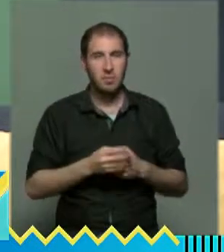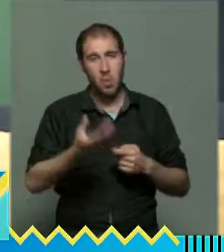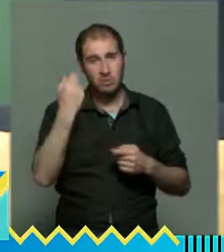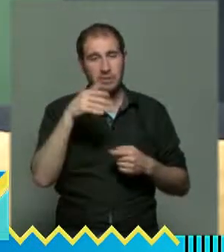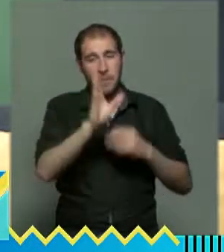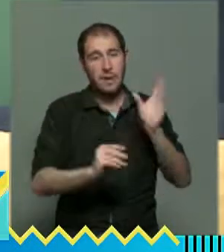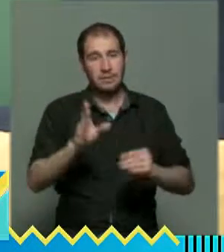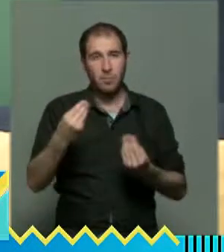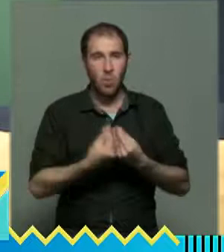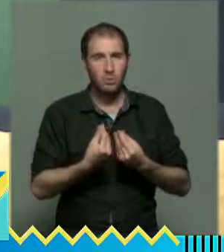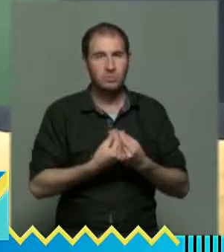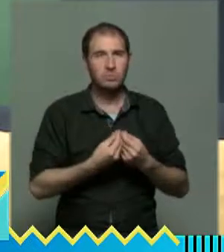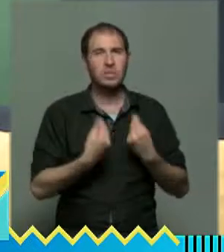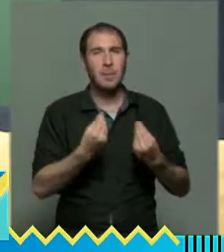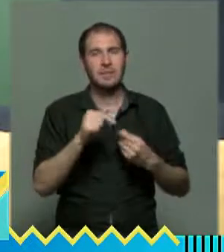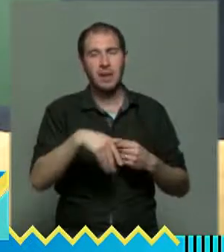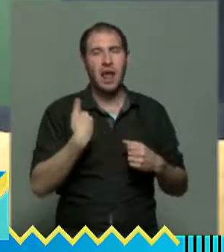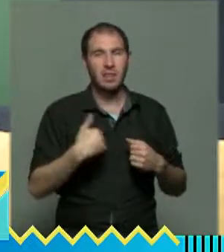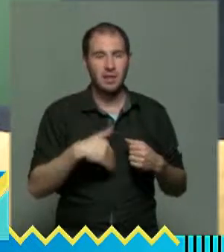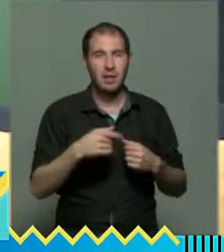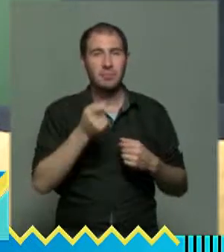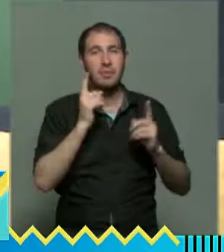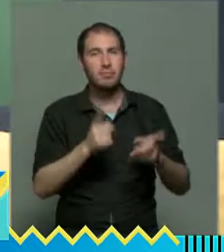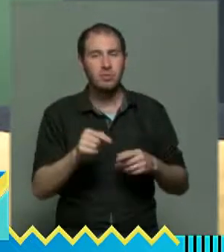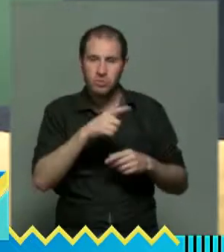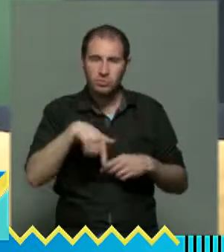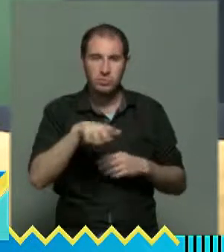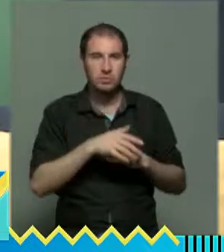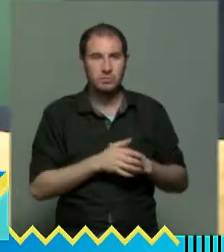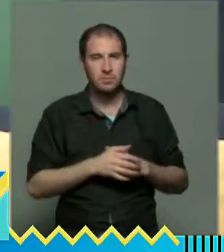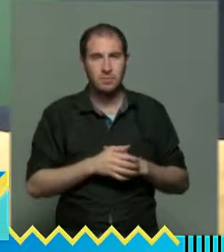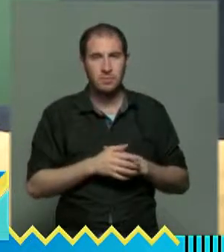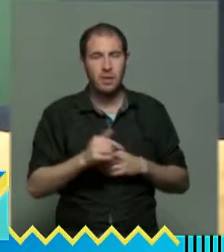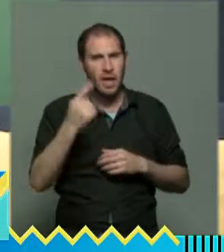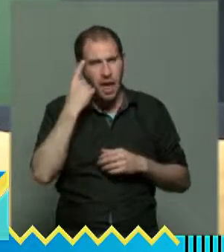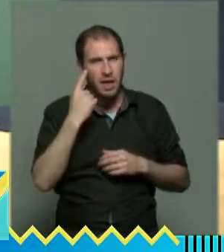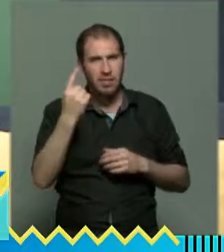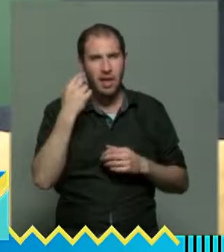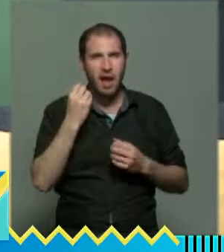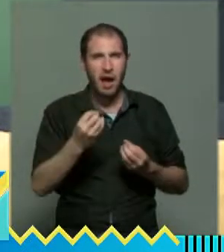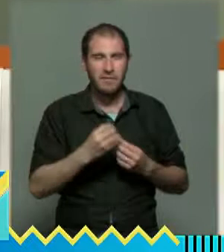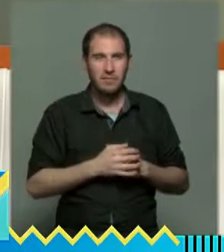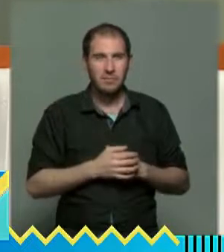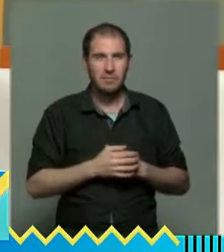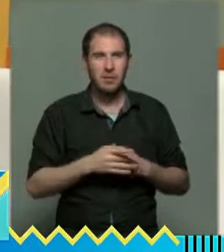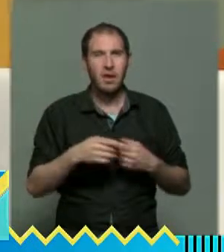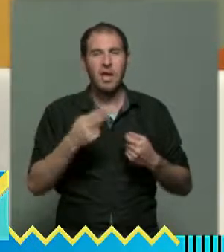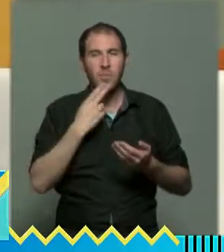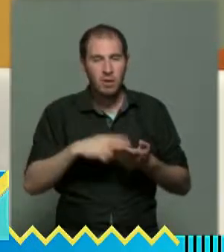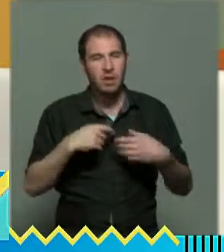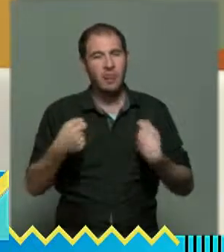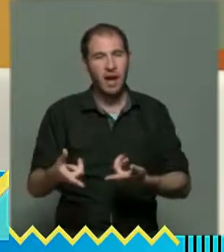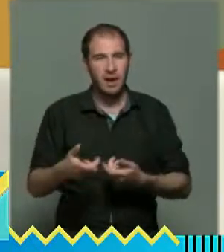en muchos países. ¿Cuál es la situación también en Argentina, como para que también nos podamos llegar a dar una idea acerca del aporte tributario para